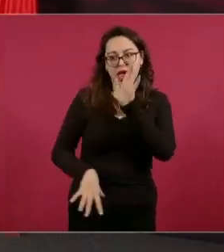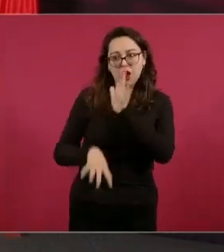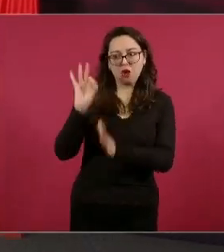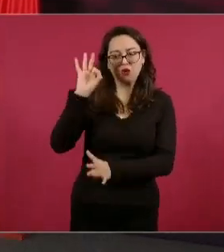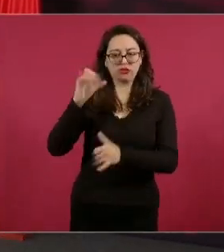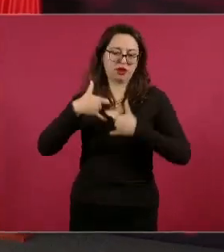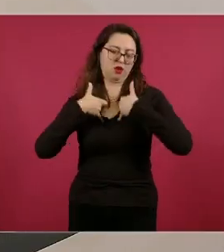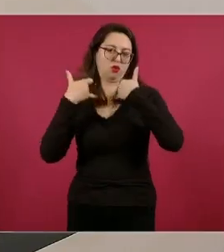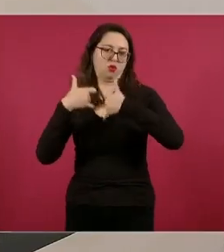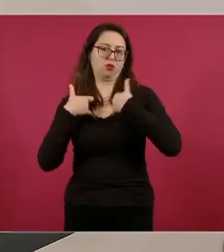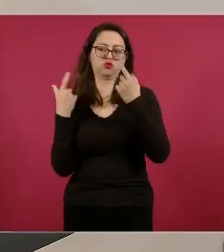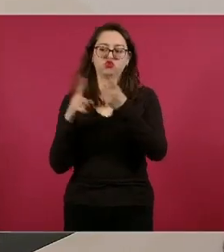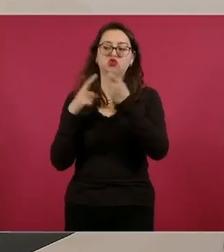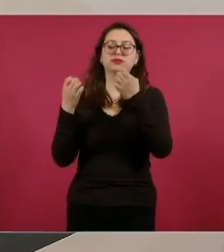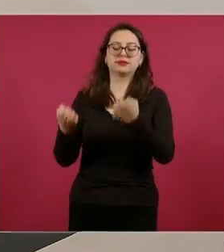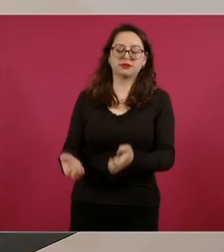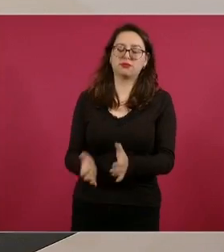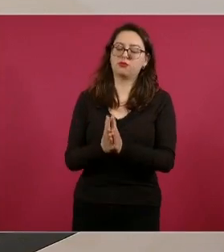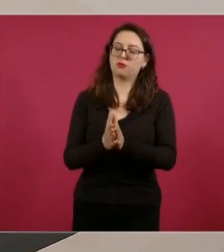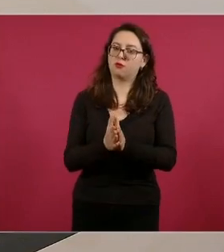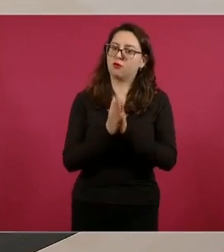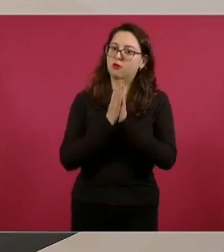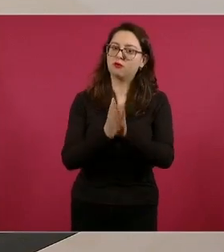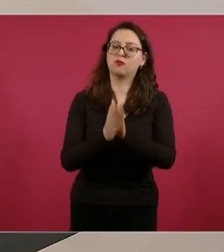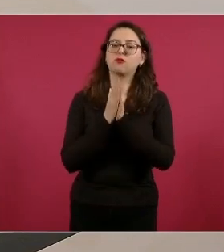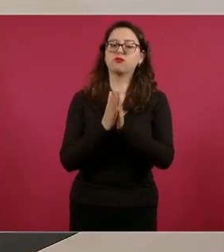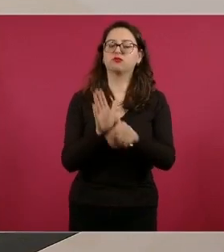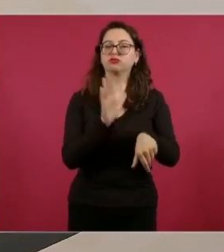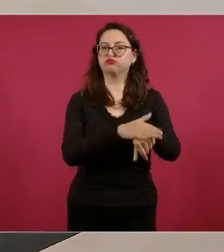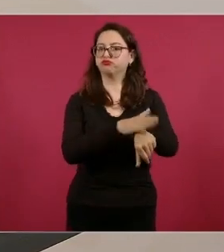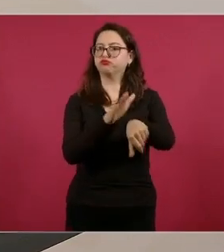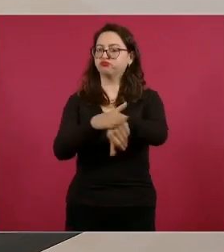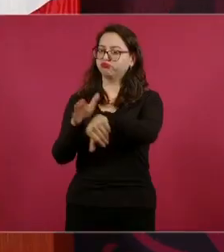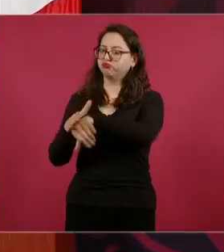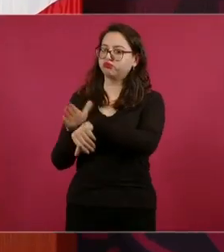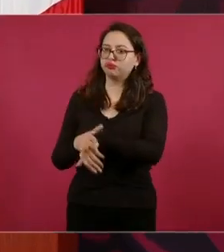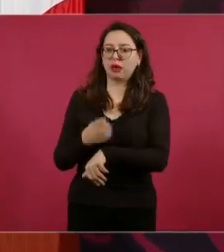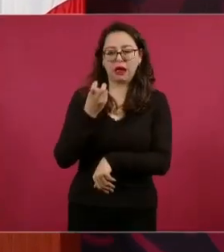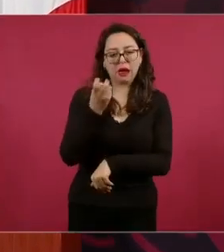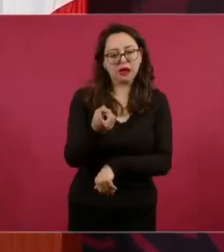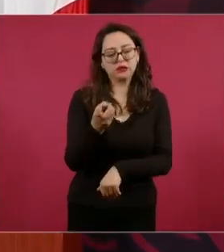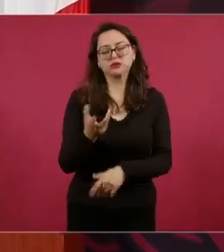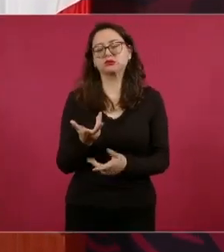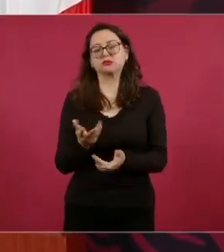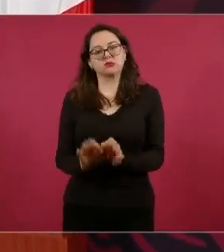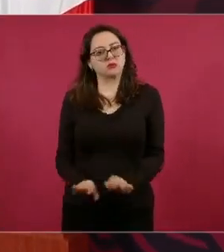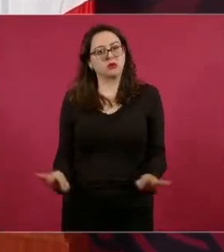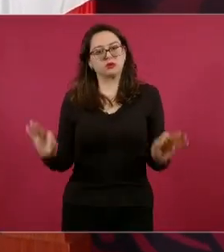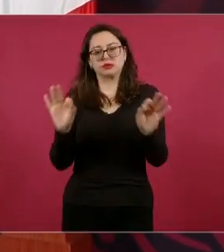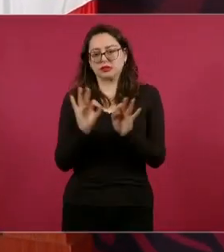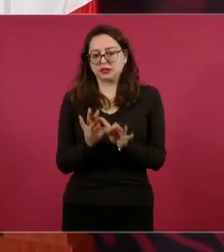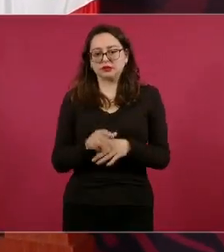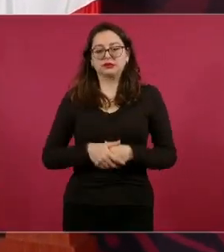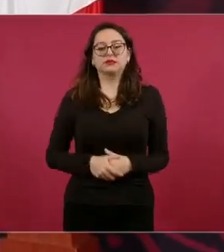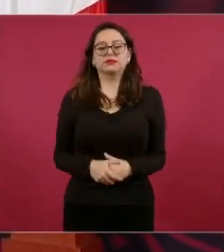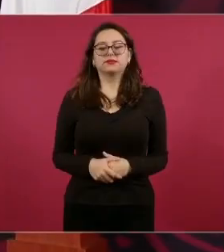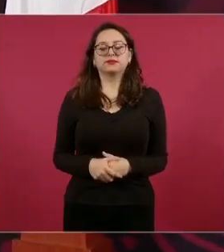a saber dónde están los jóvenes en esos casos. Y también